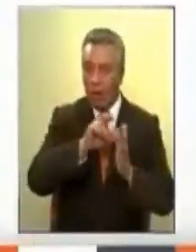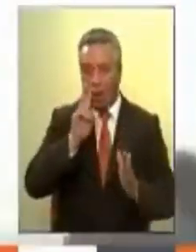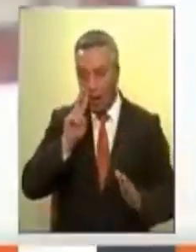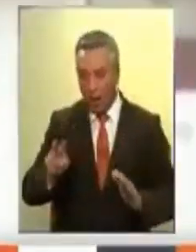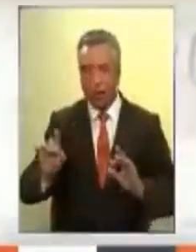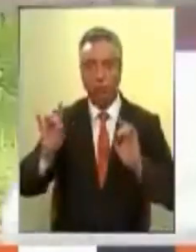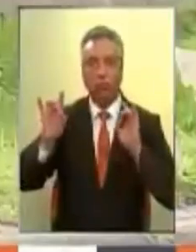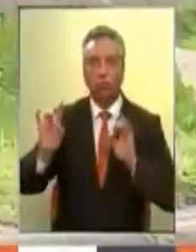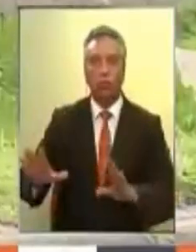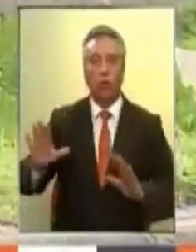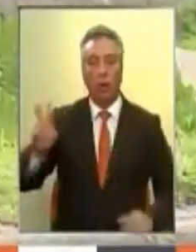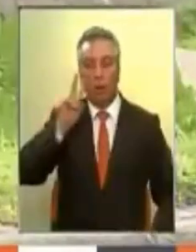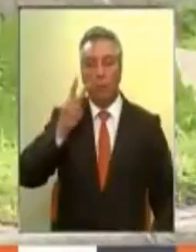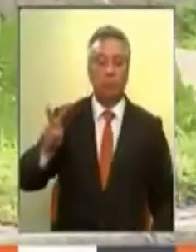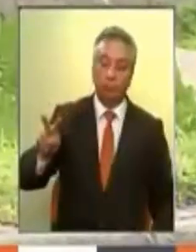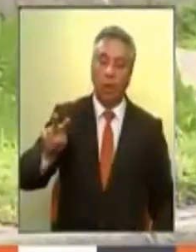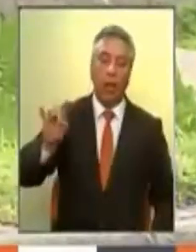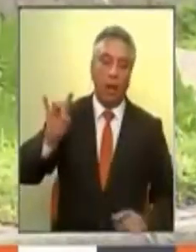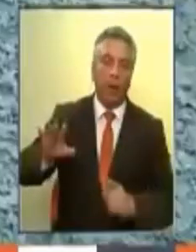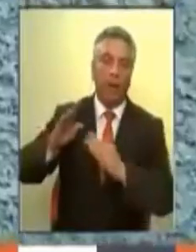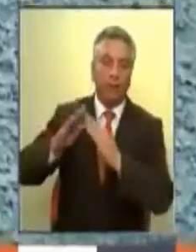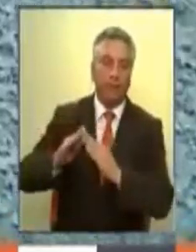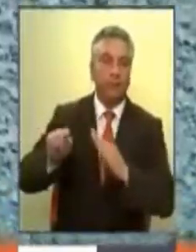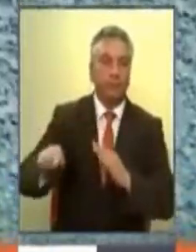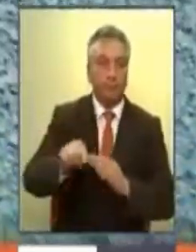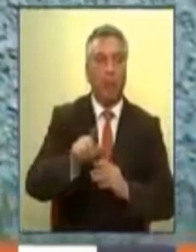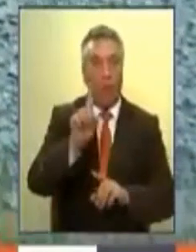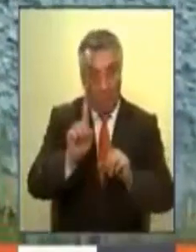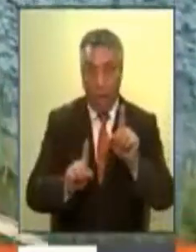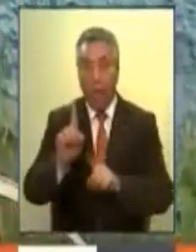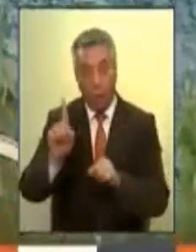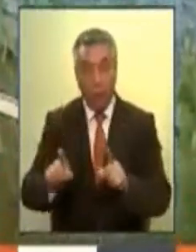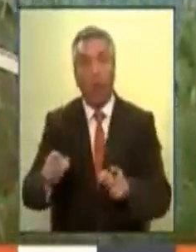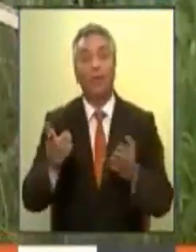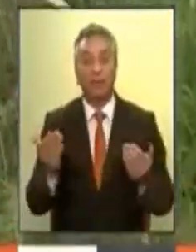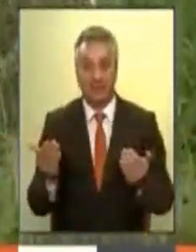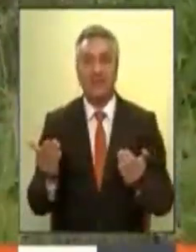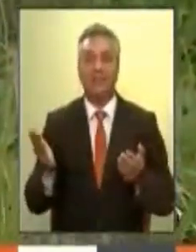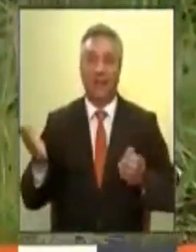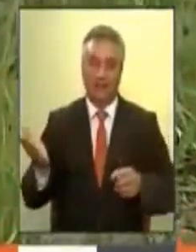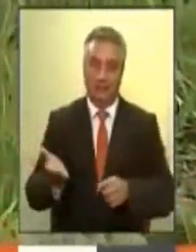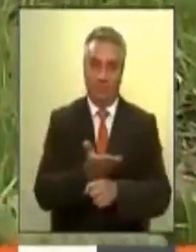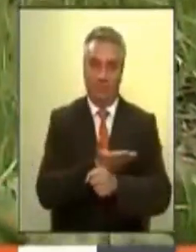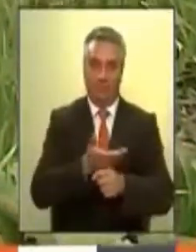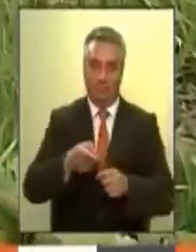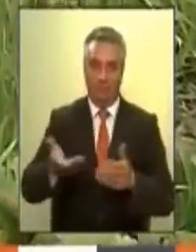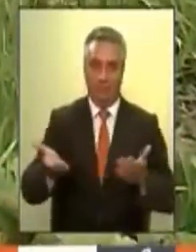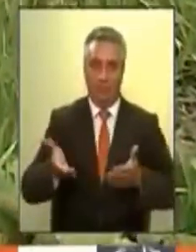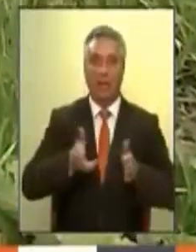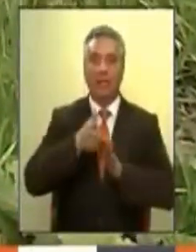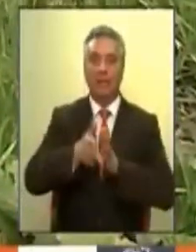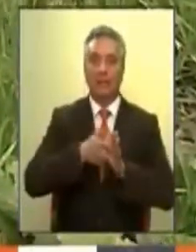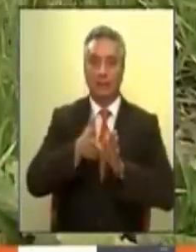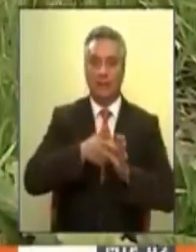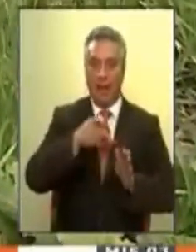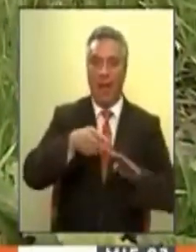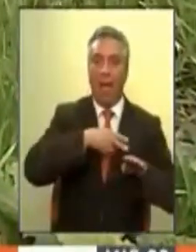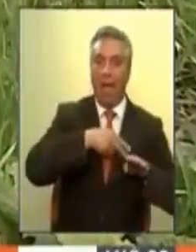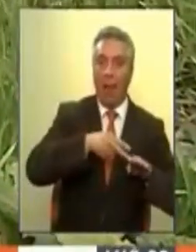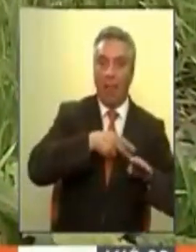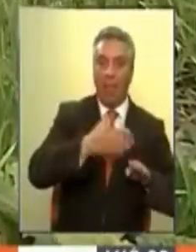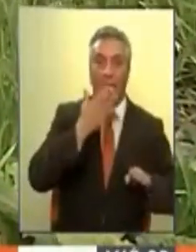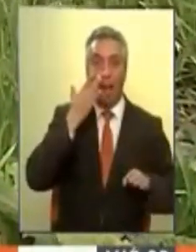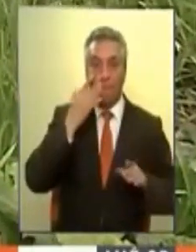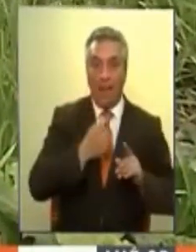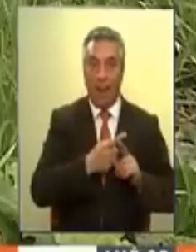insertas dentro del panorama, algunas en lugares que hoy necesitan modificarse. La construcción del tren Alameda Melipilla es una obra que hoy requiere mover algunas